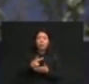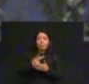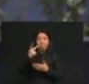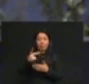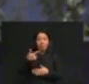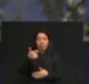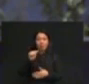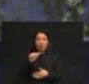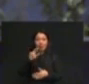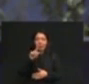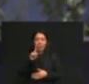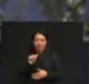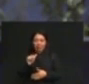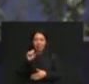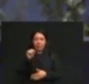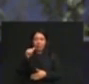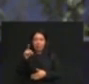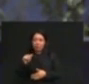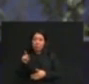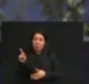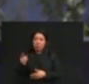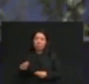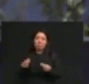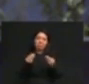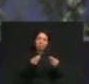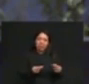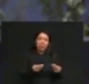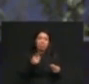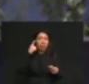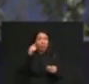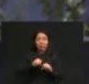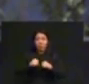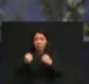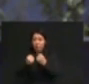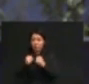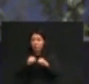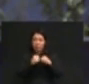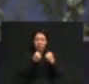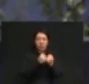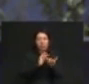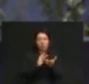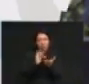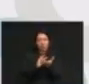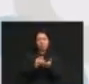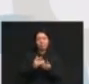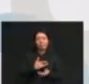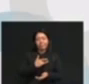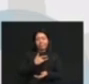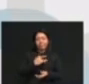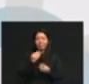Garza Sada y por visibilizar las causas sociales. De corazón, mil gracias.